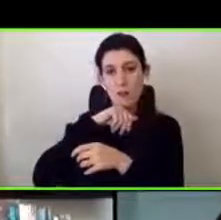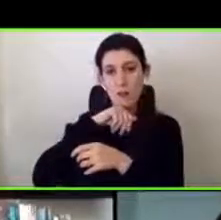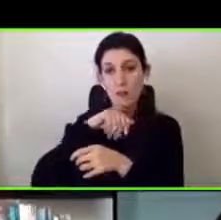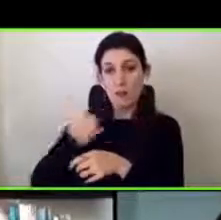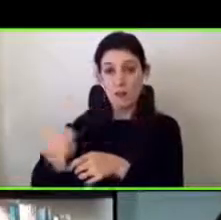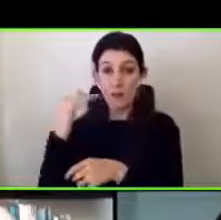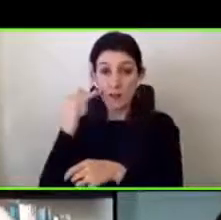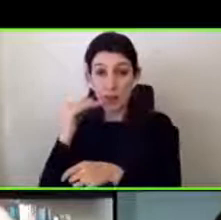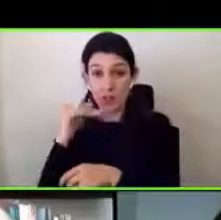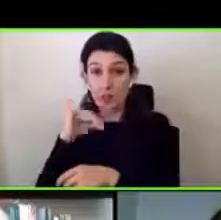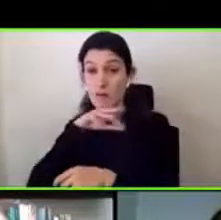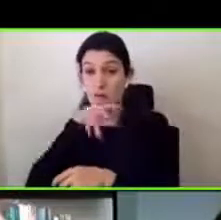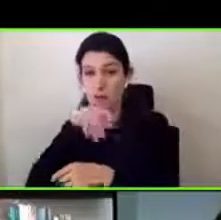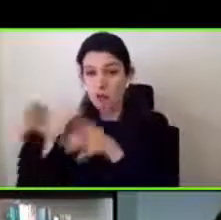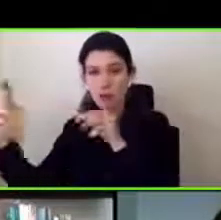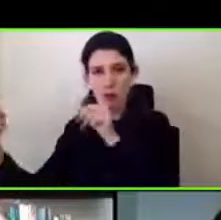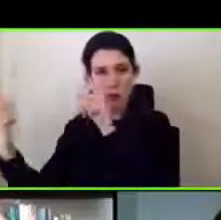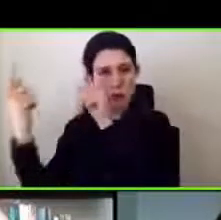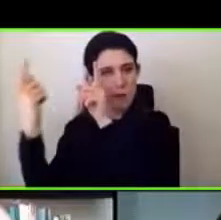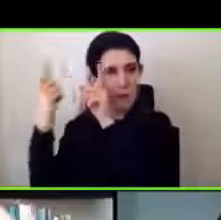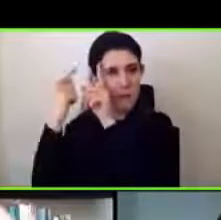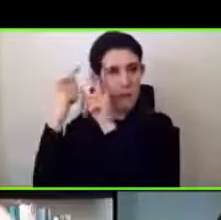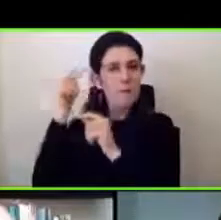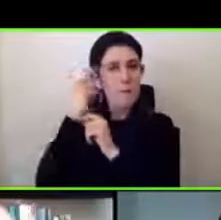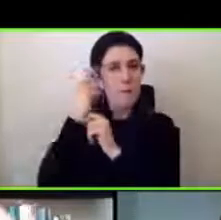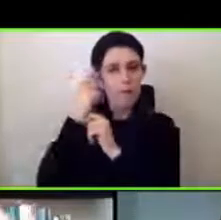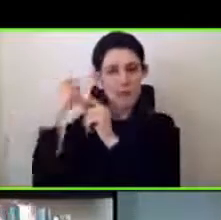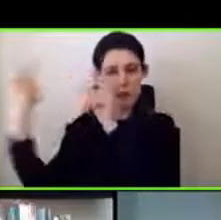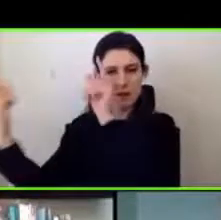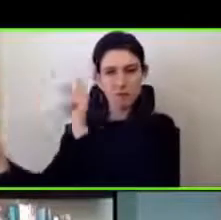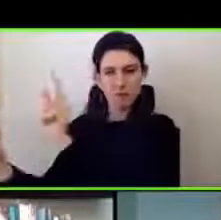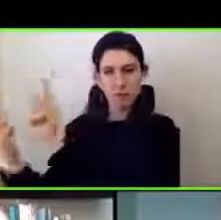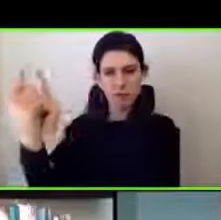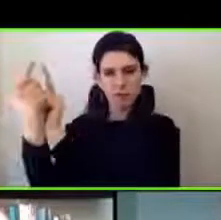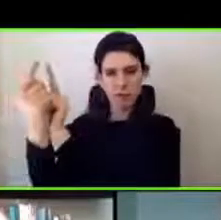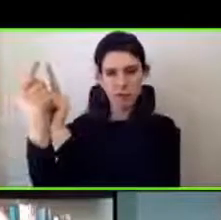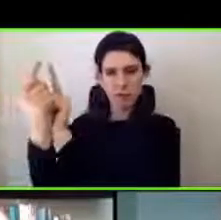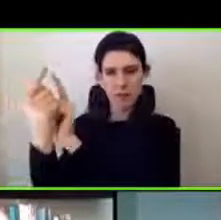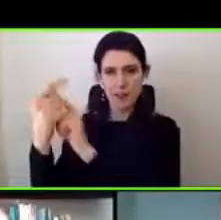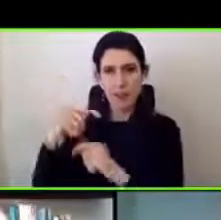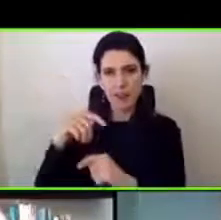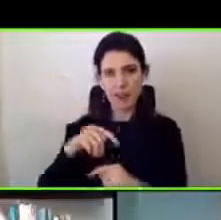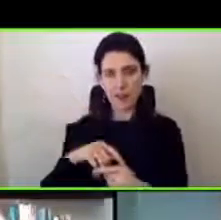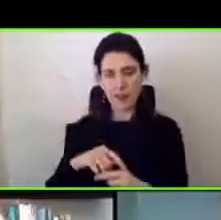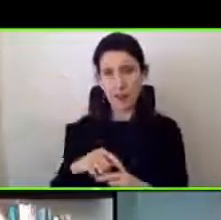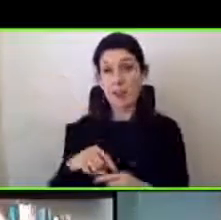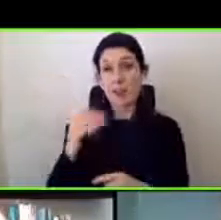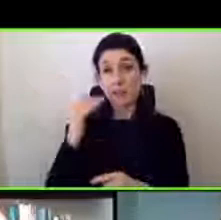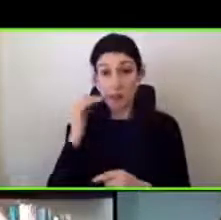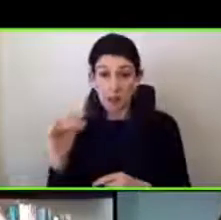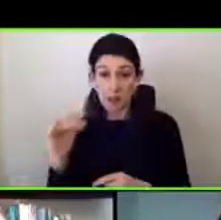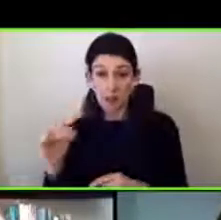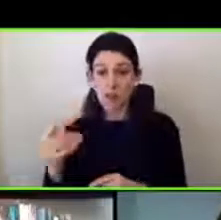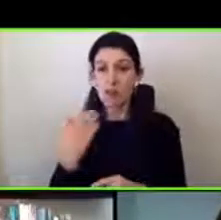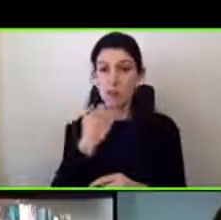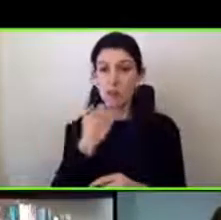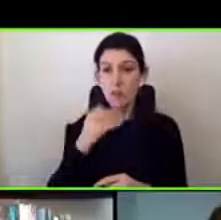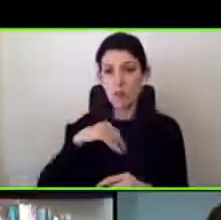u cualquier otra, y nosotros como miembros de esa interacción lúdica.